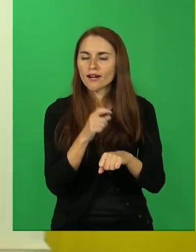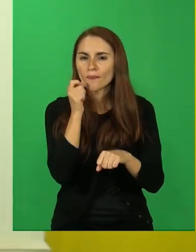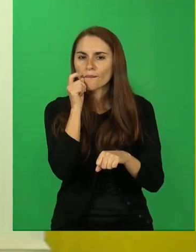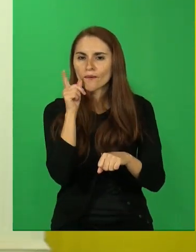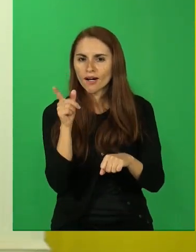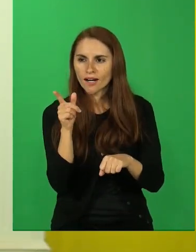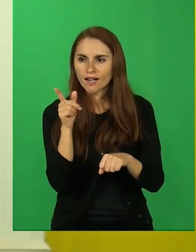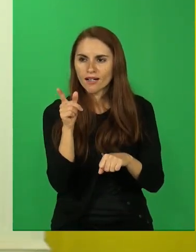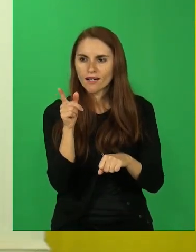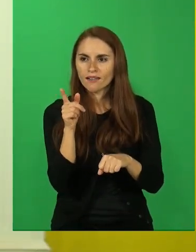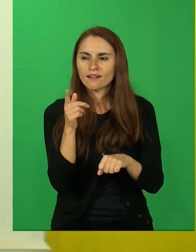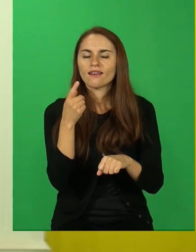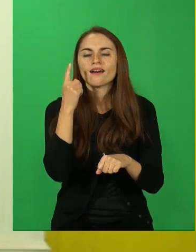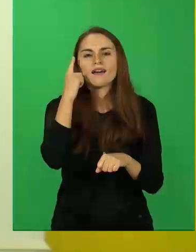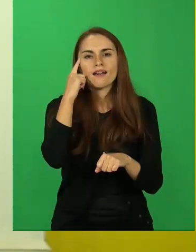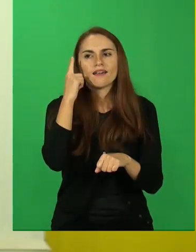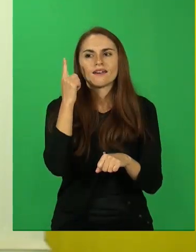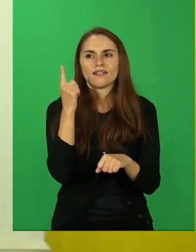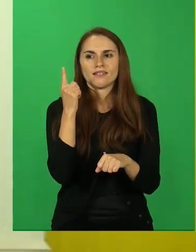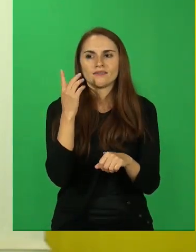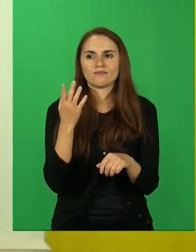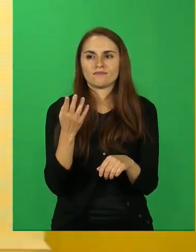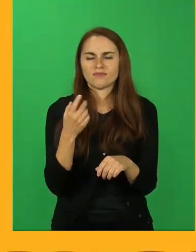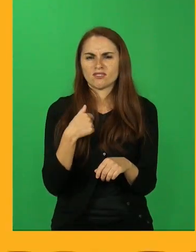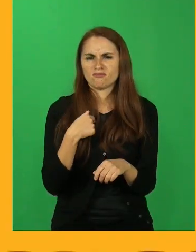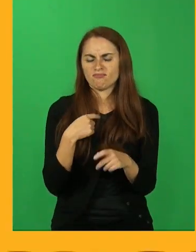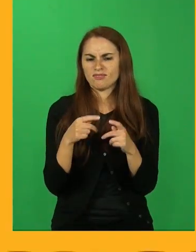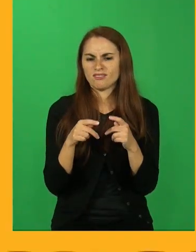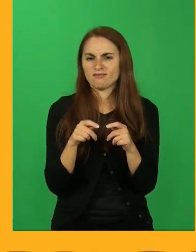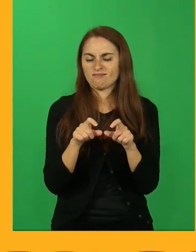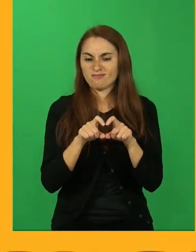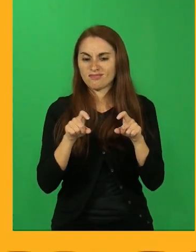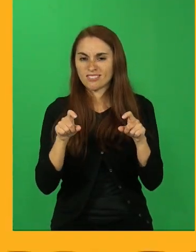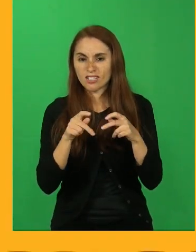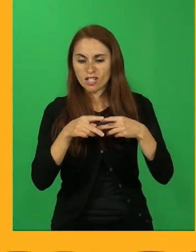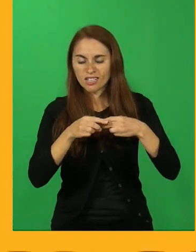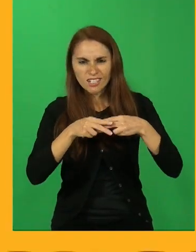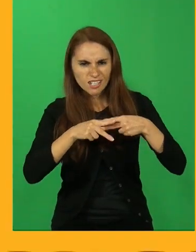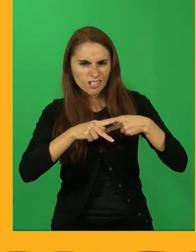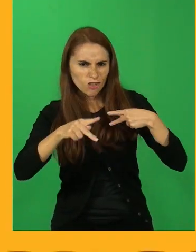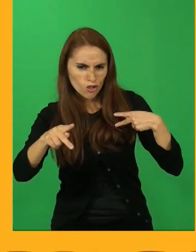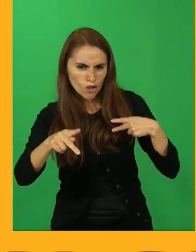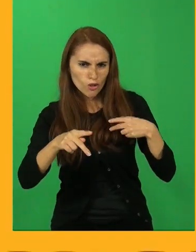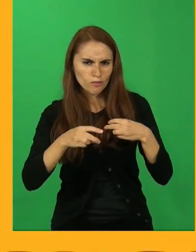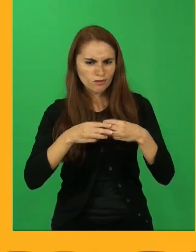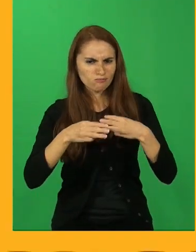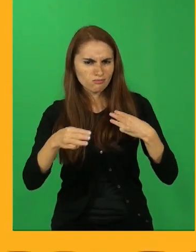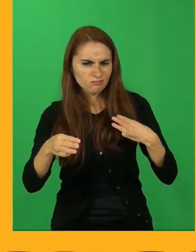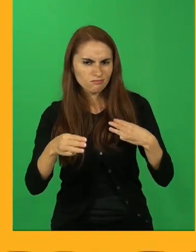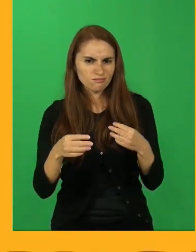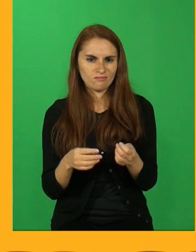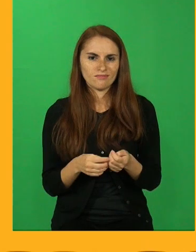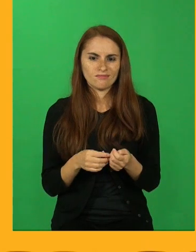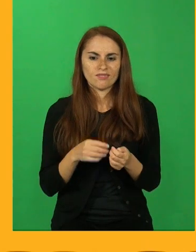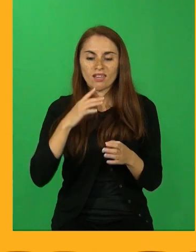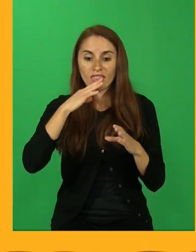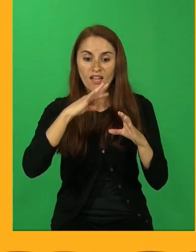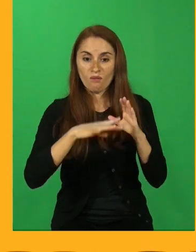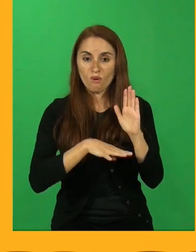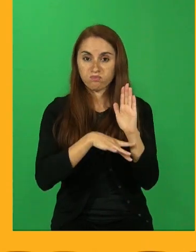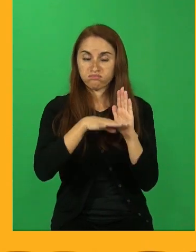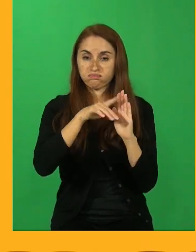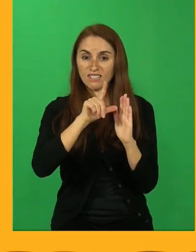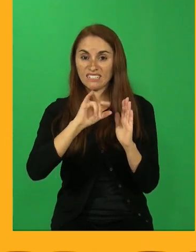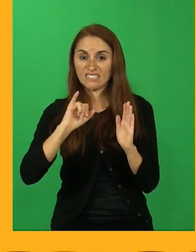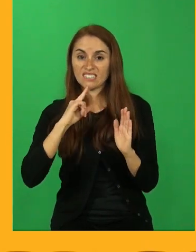¿de qué estamos hablando acá? ¿De centímetros? ¿De kilómetros? A ver, ¿de litros, profesora? No,